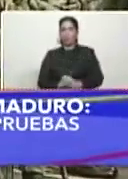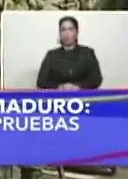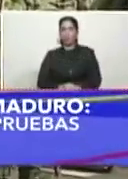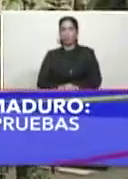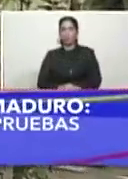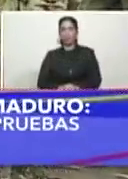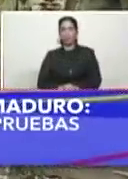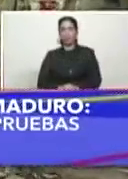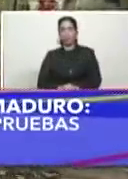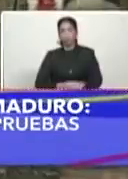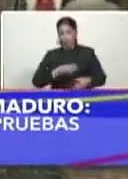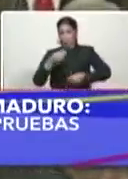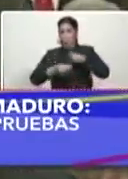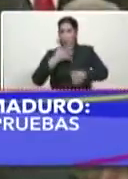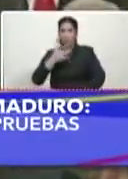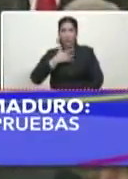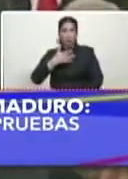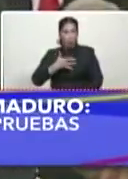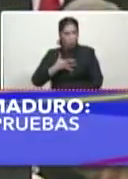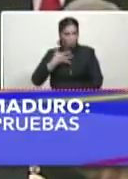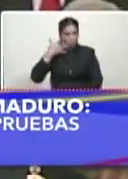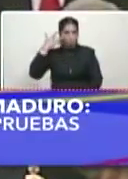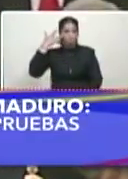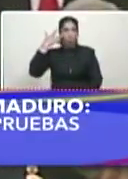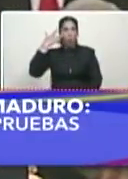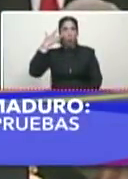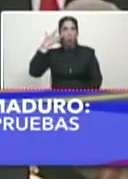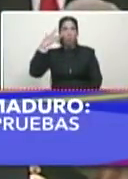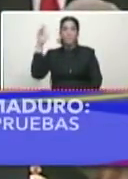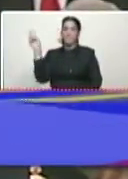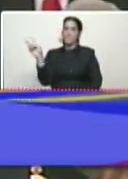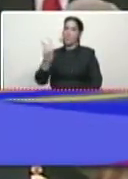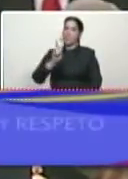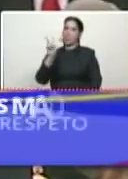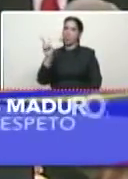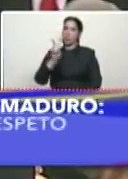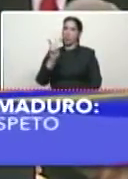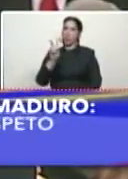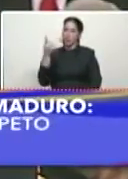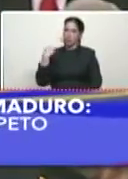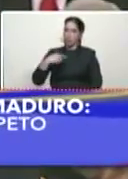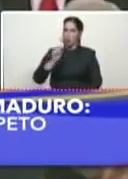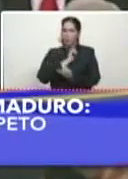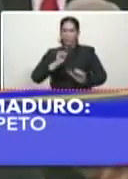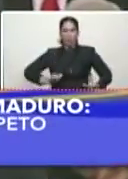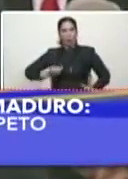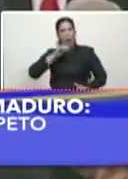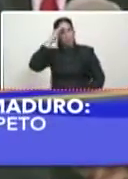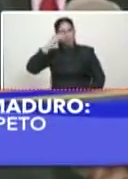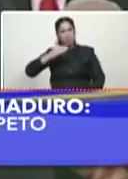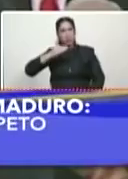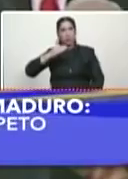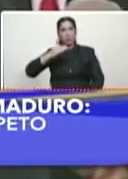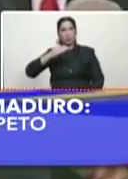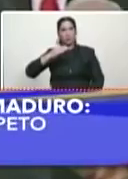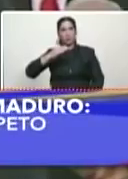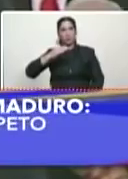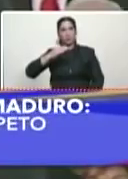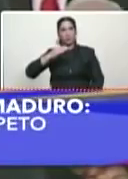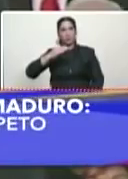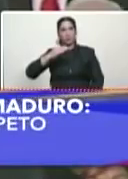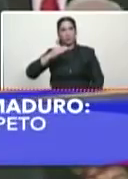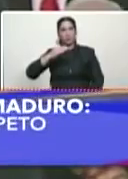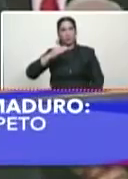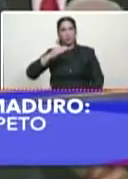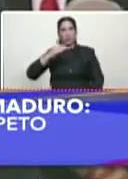que nos hace sentir orgullosos de que Venezuela tenga unas fuerzas militares que cada